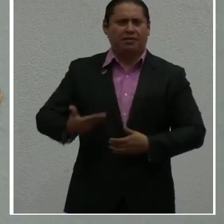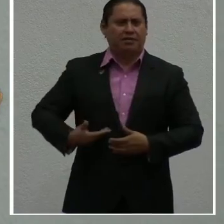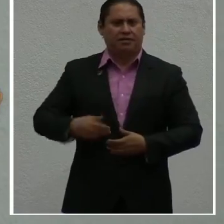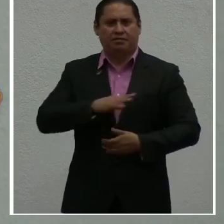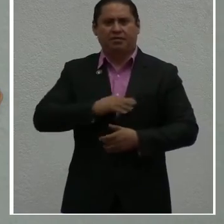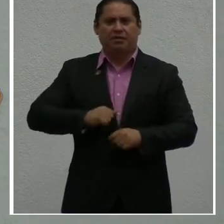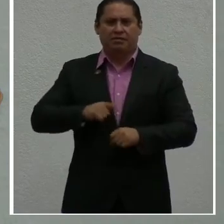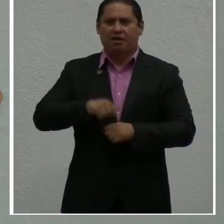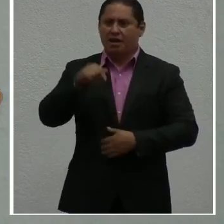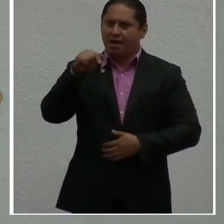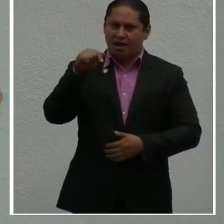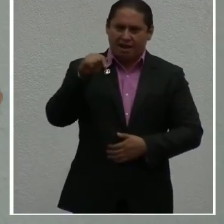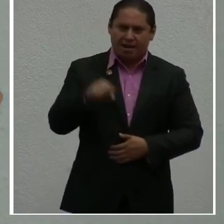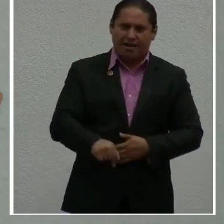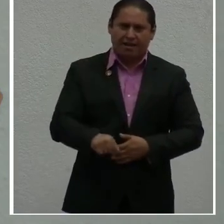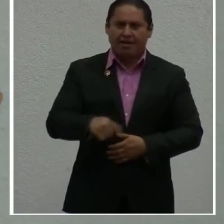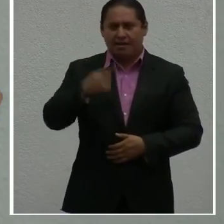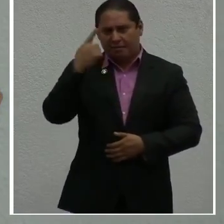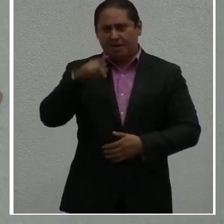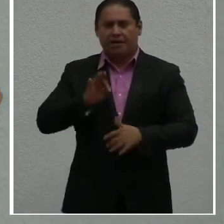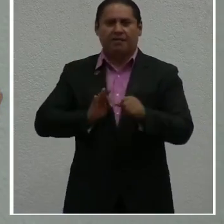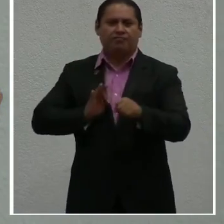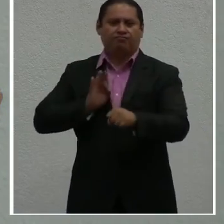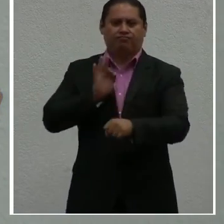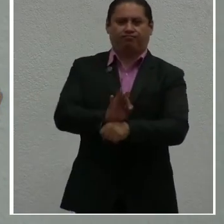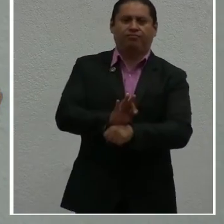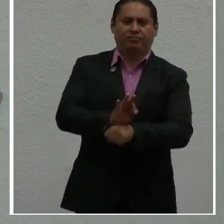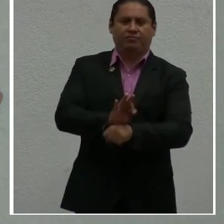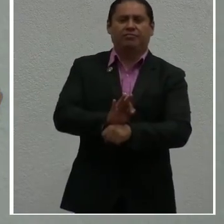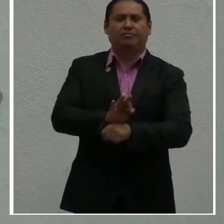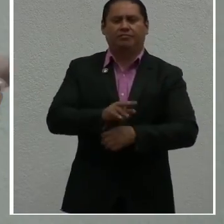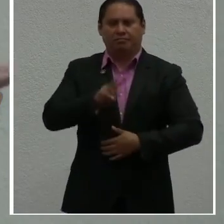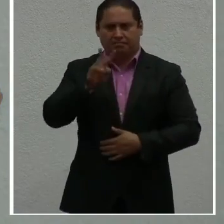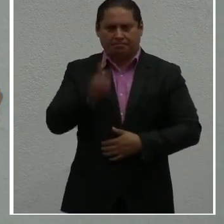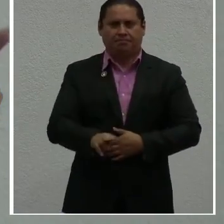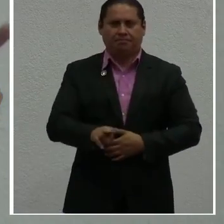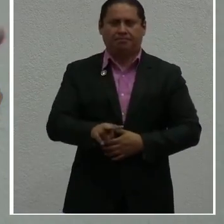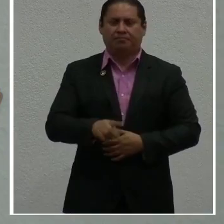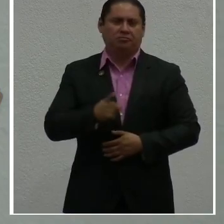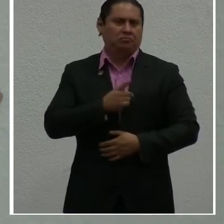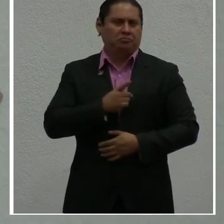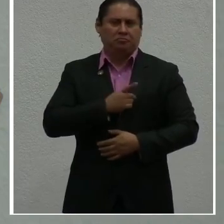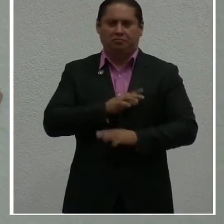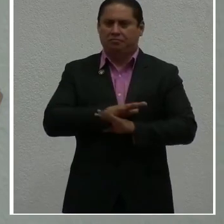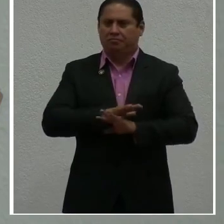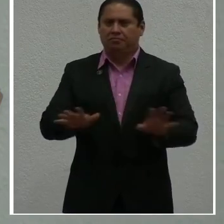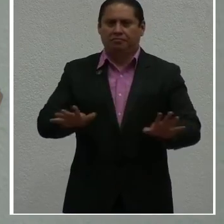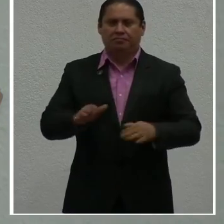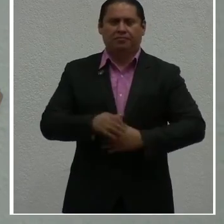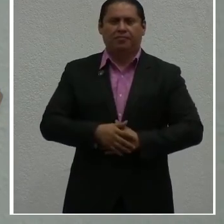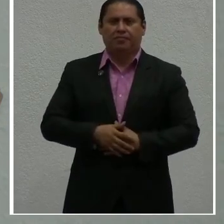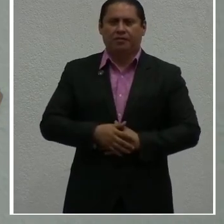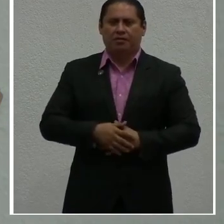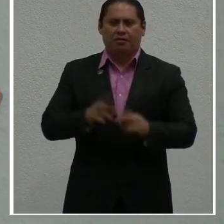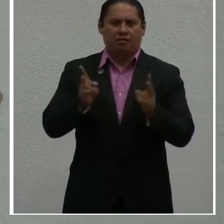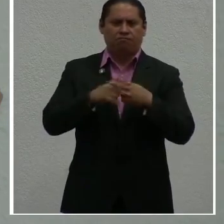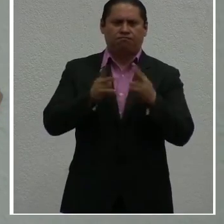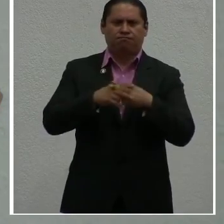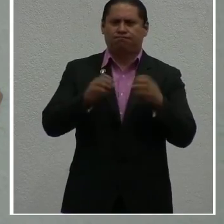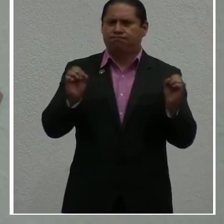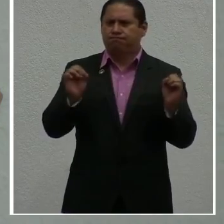estoy aquí y estoy para defender lo que es y punto. No estoy peleándome con